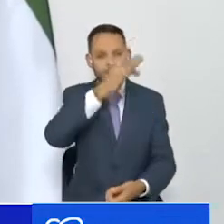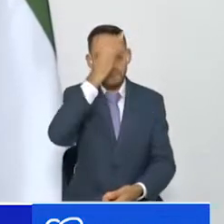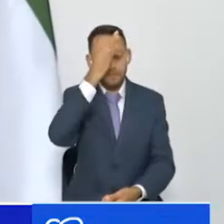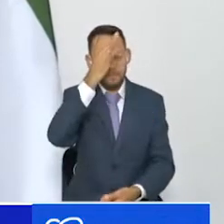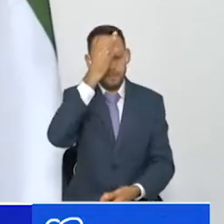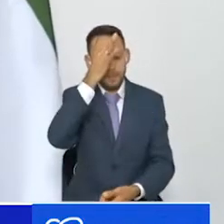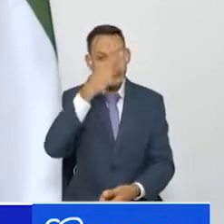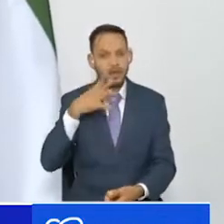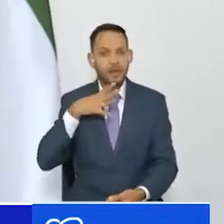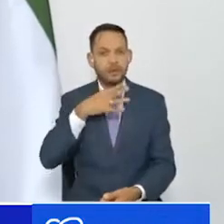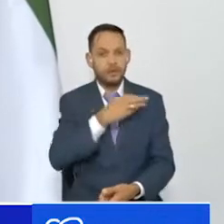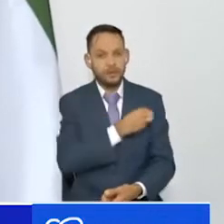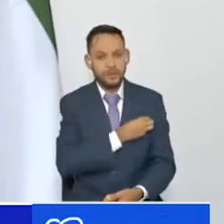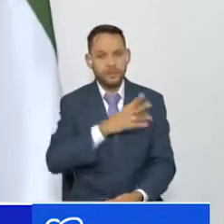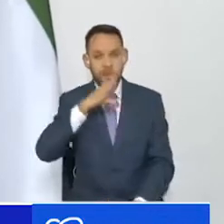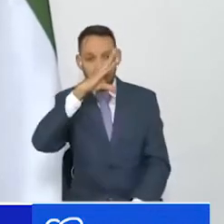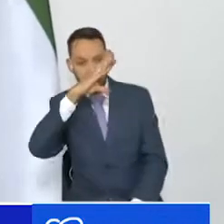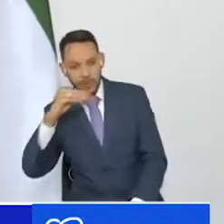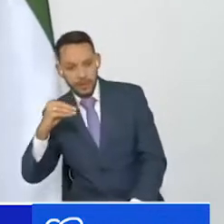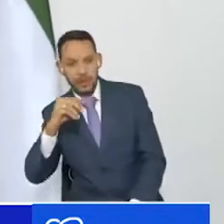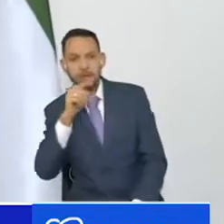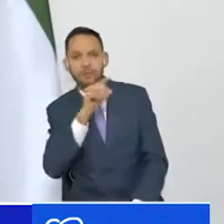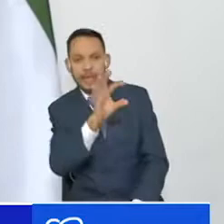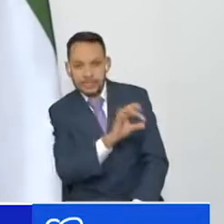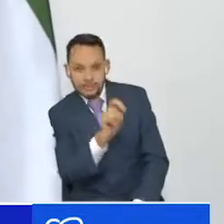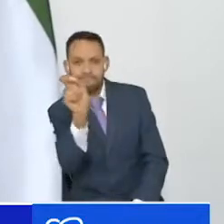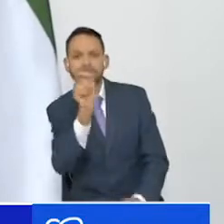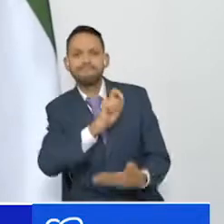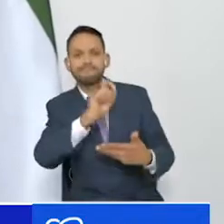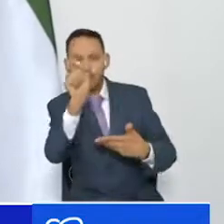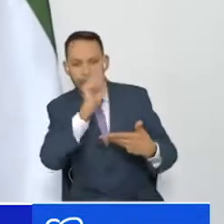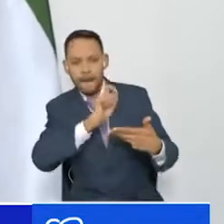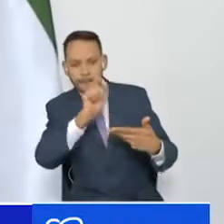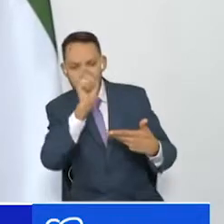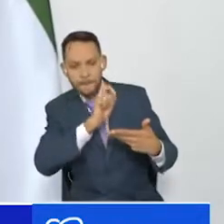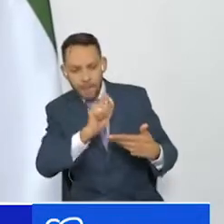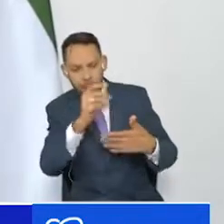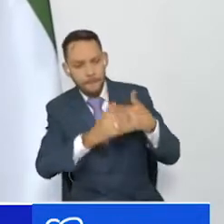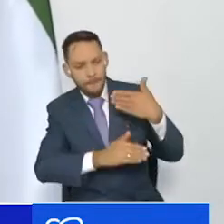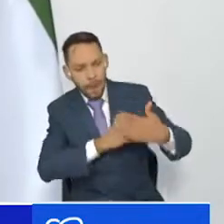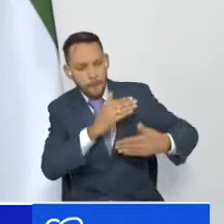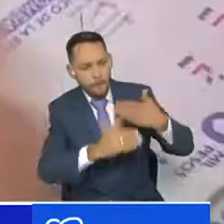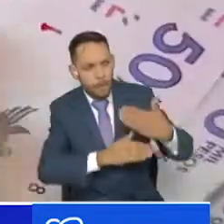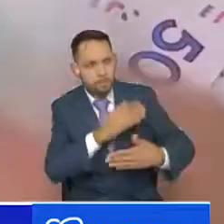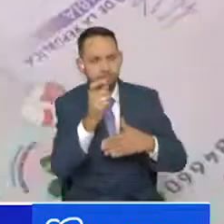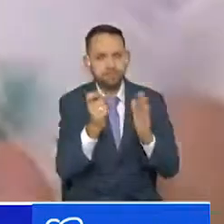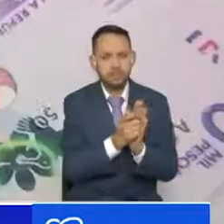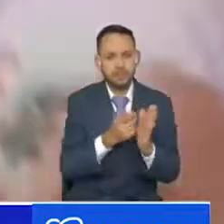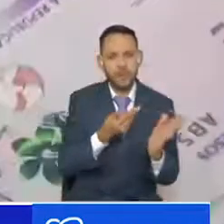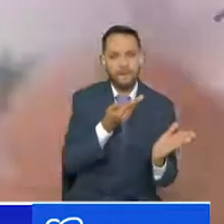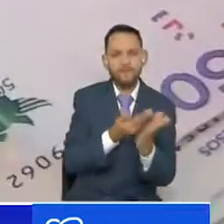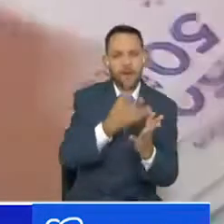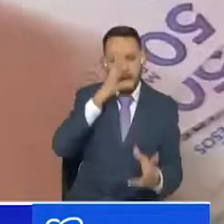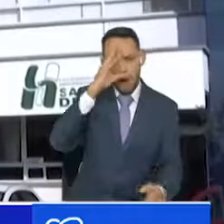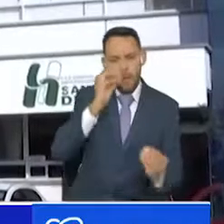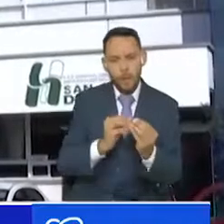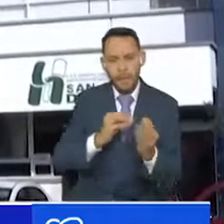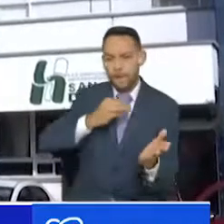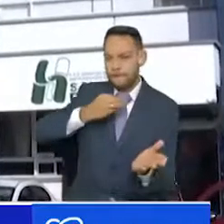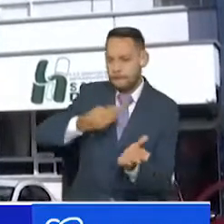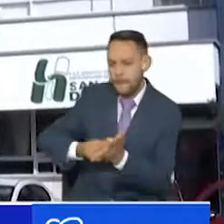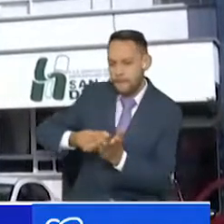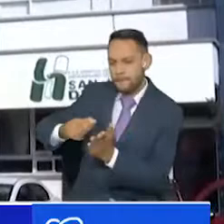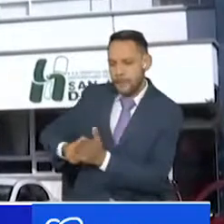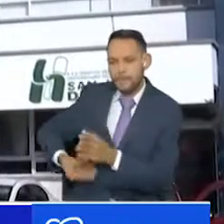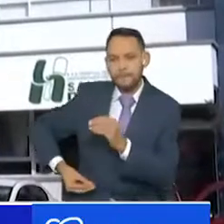fue reconocido llegó uno de los departamentos quien más adelantado va en temas de punto final sanear las finanzas de la red pública